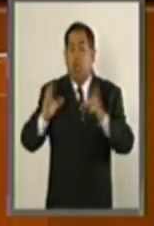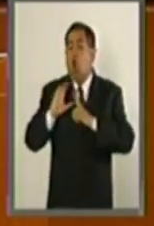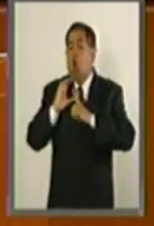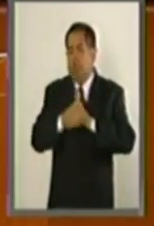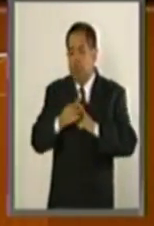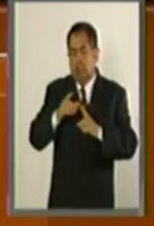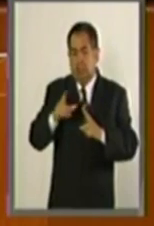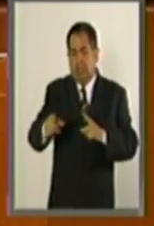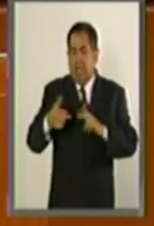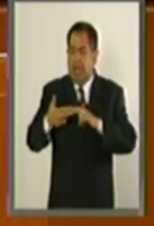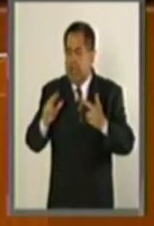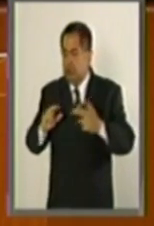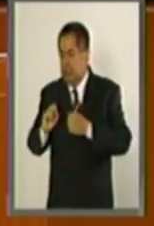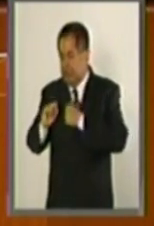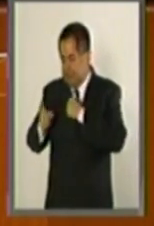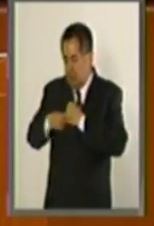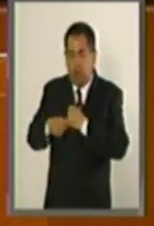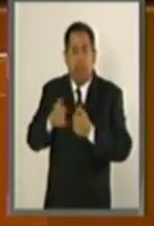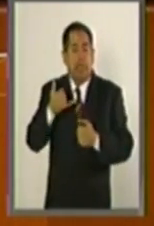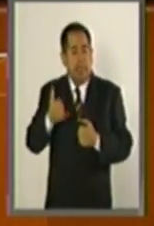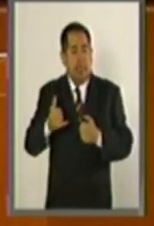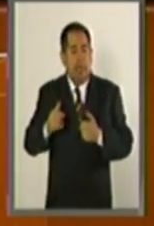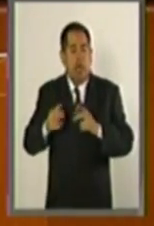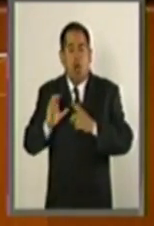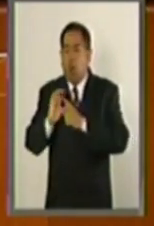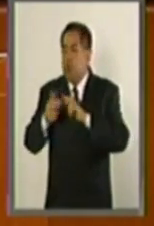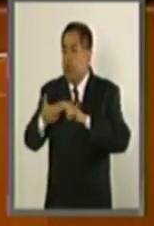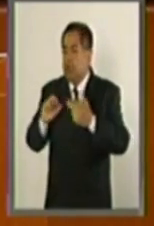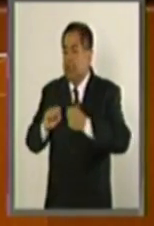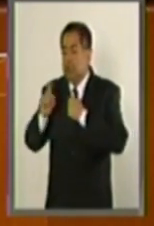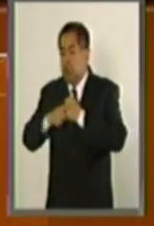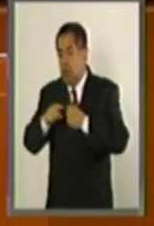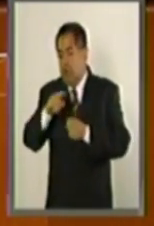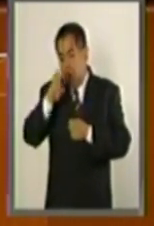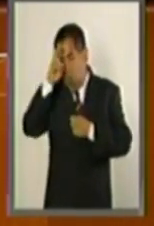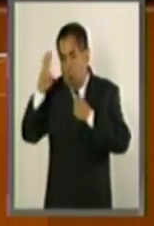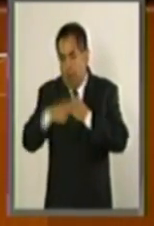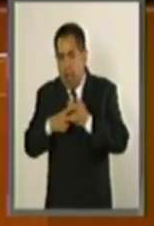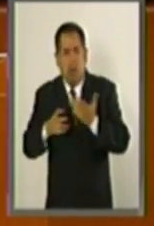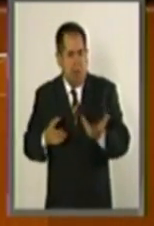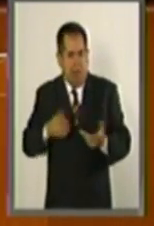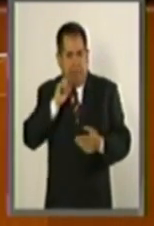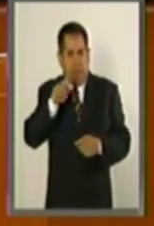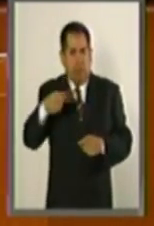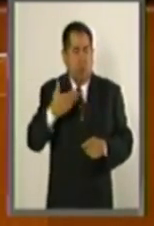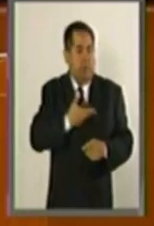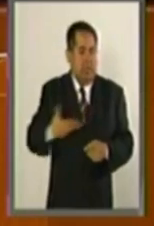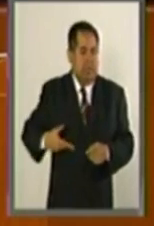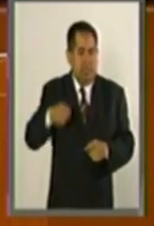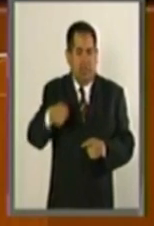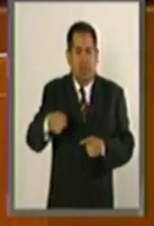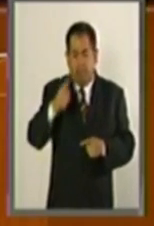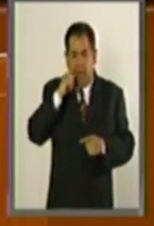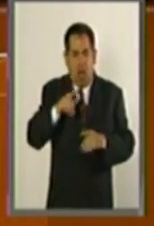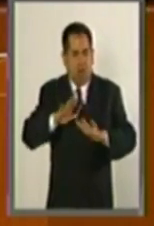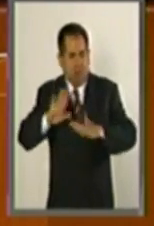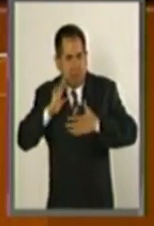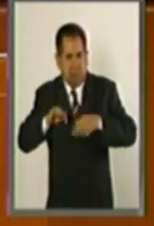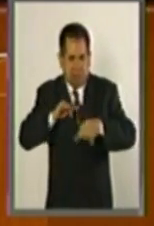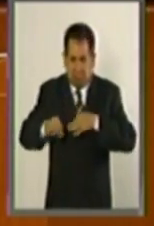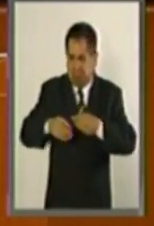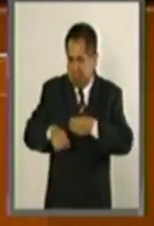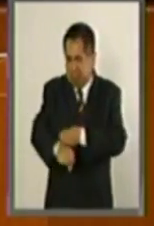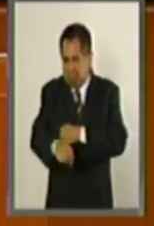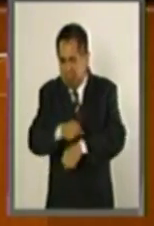comisiones de Relaciones Exteriores y Relaciones Exteriores Europa, así como a su presidenta, por el comprometido trabajo